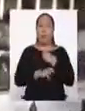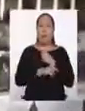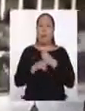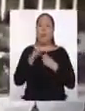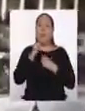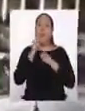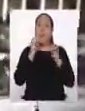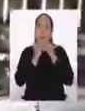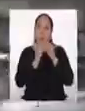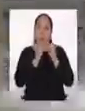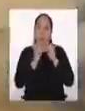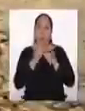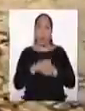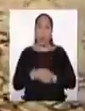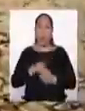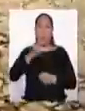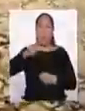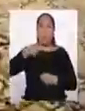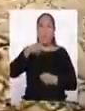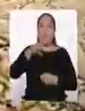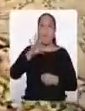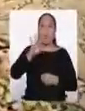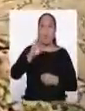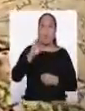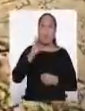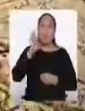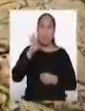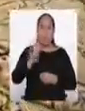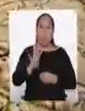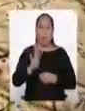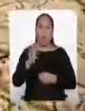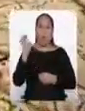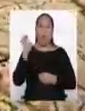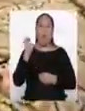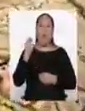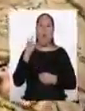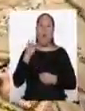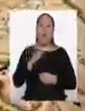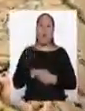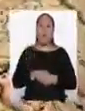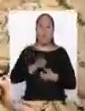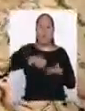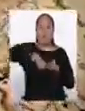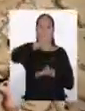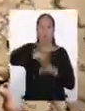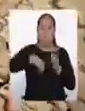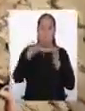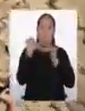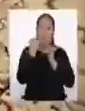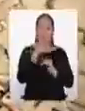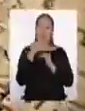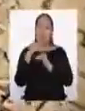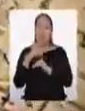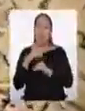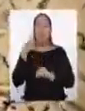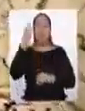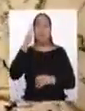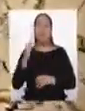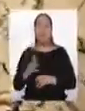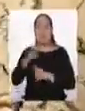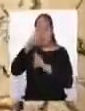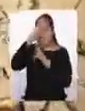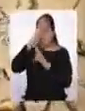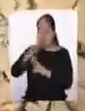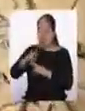resolver. En 1904, el Ecuador había firmado un tratado de límites con Brasil, respetando la